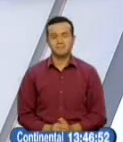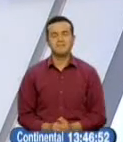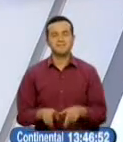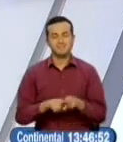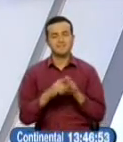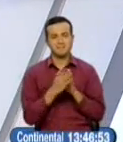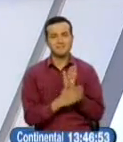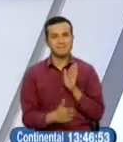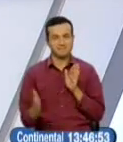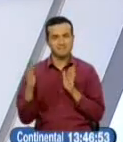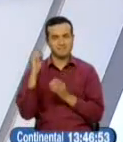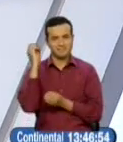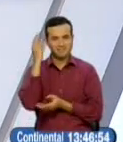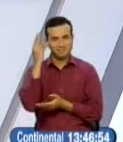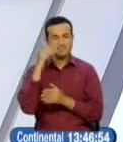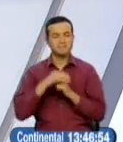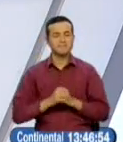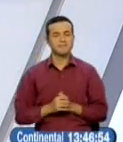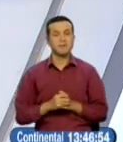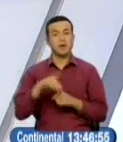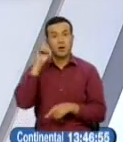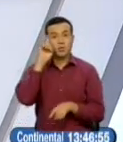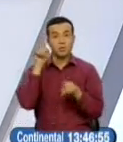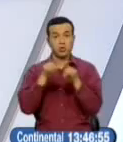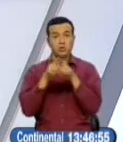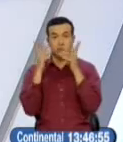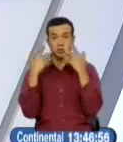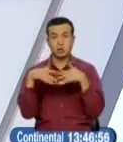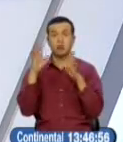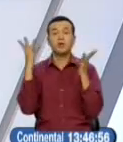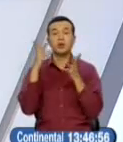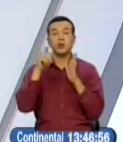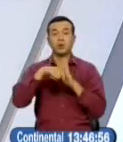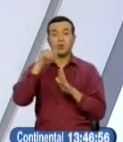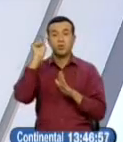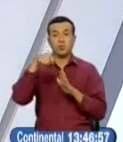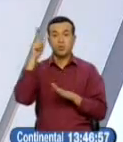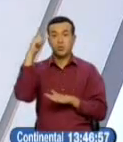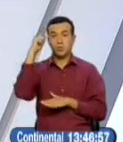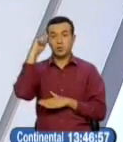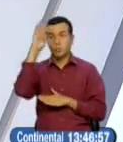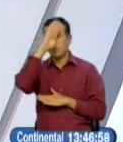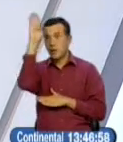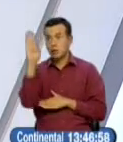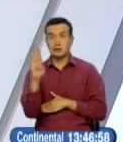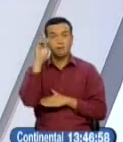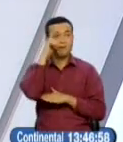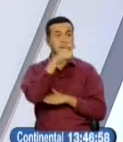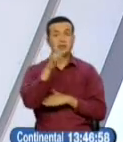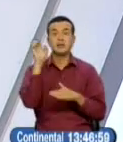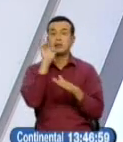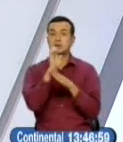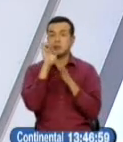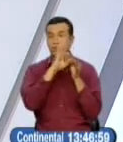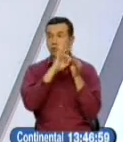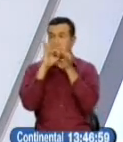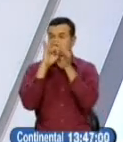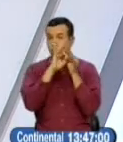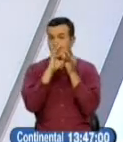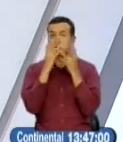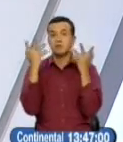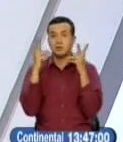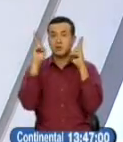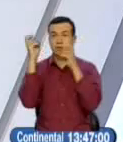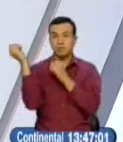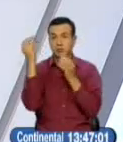Iniciamos con el desarrollo de la información, con los acuerdos alcanzados entre la Procuraduría de Brasil y la Fiscalía de nuestro país. La información del